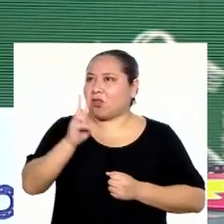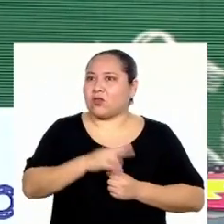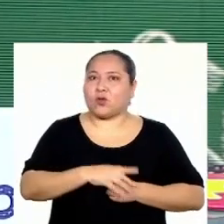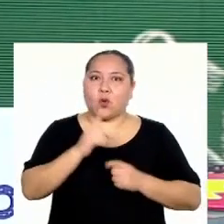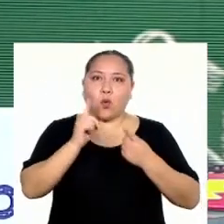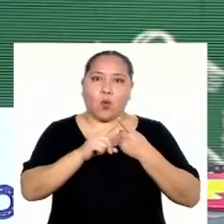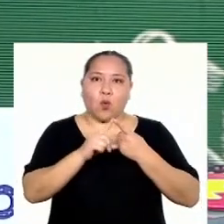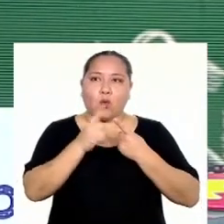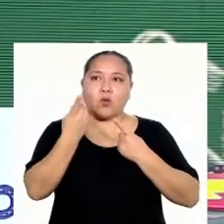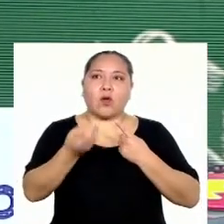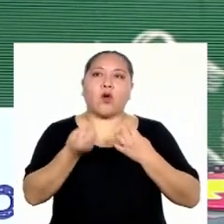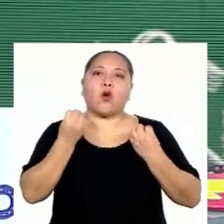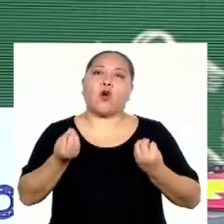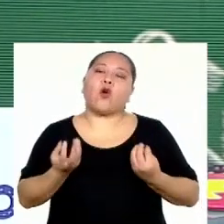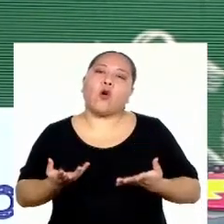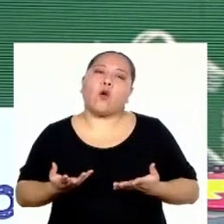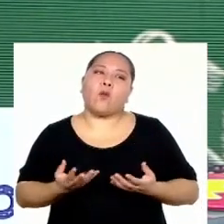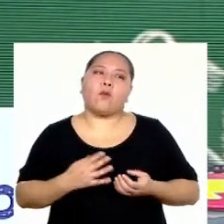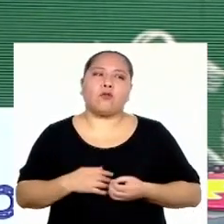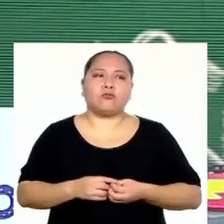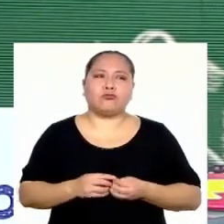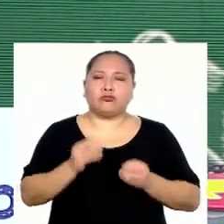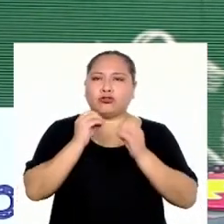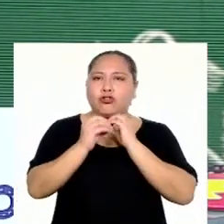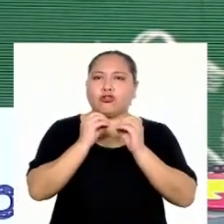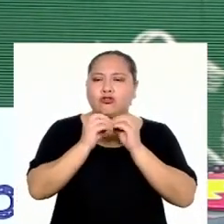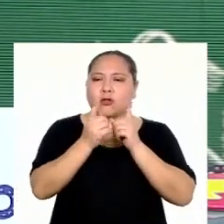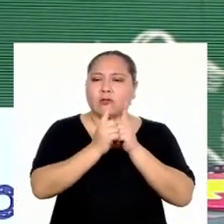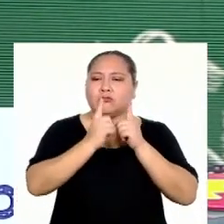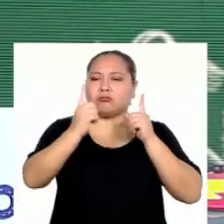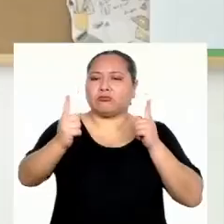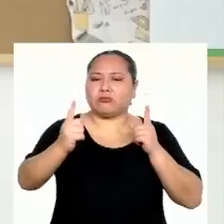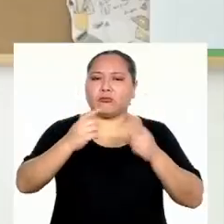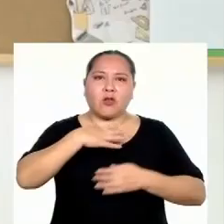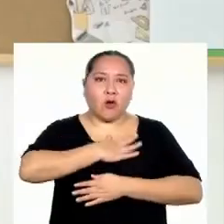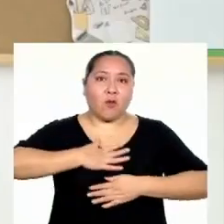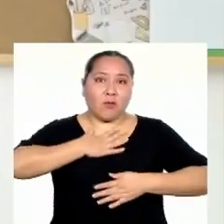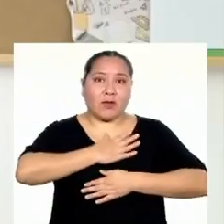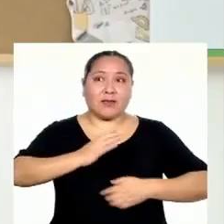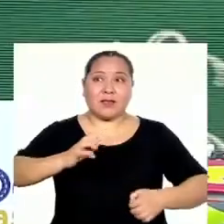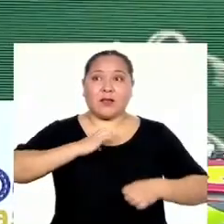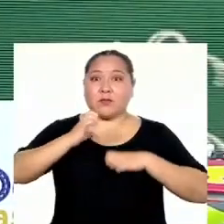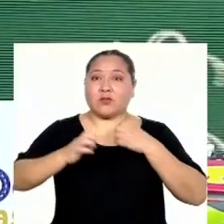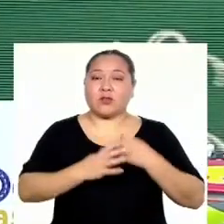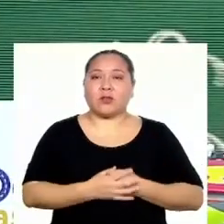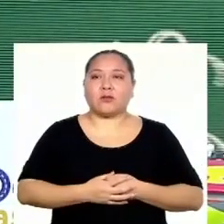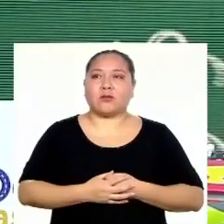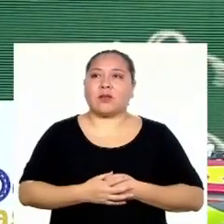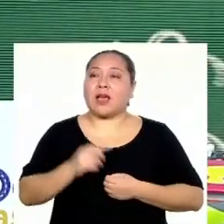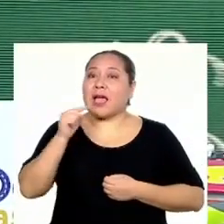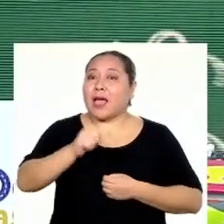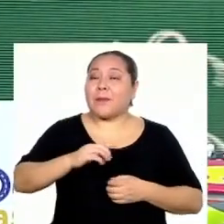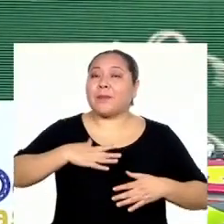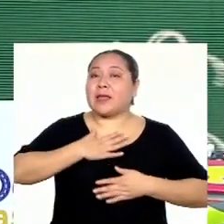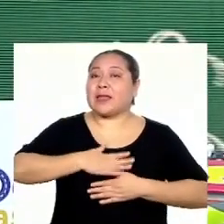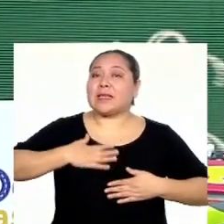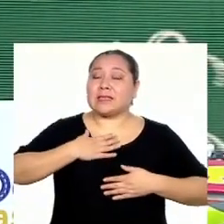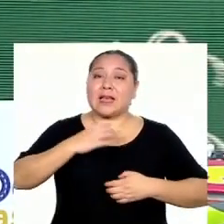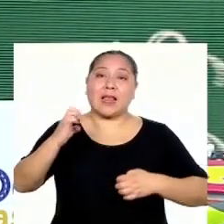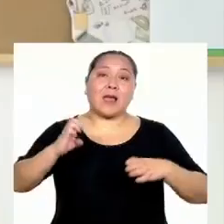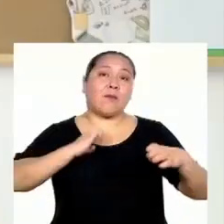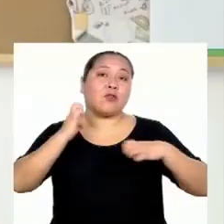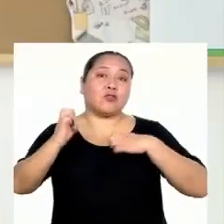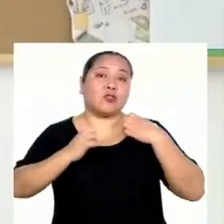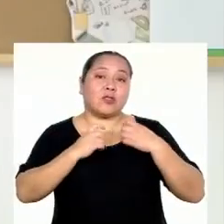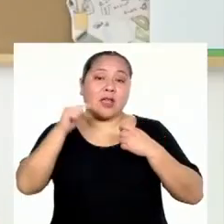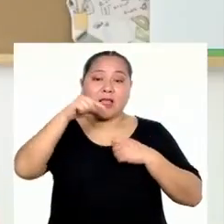Una es, ¿cómo sobrellevar el distanciamiento social con bienestar emocional? Y la otra, El bienestar emocional durante el distanciamiento